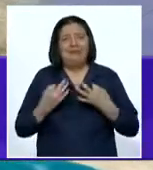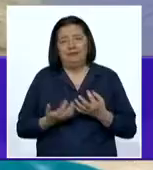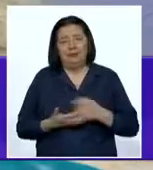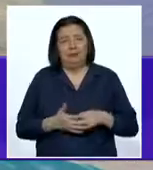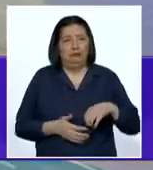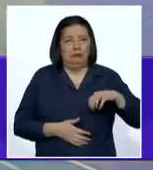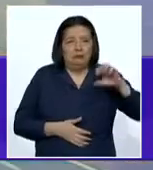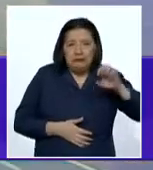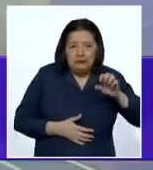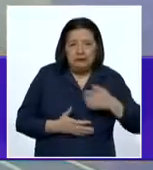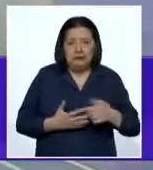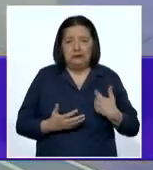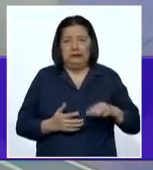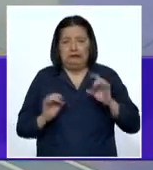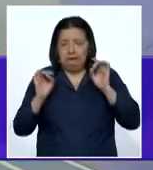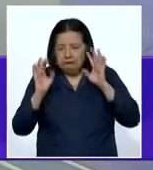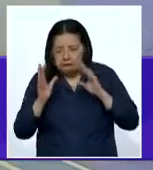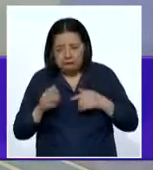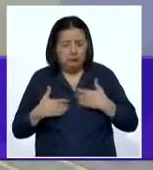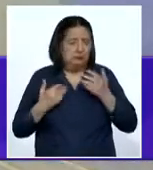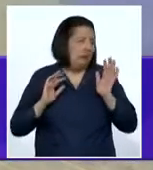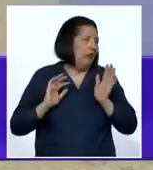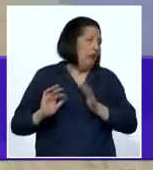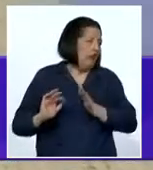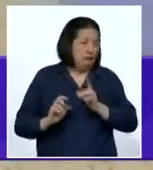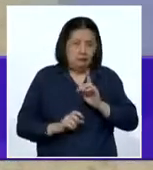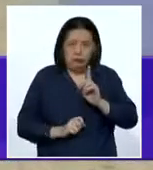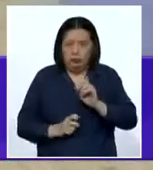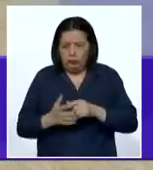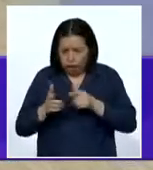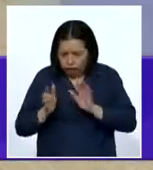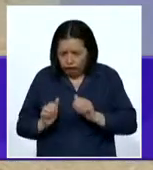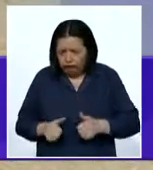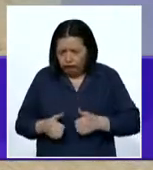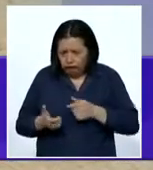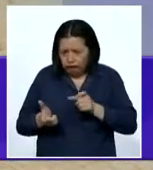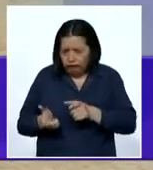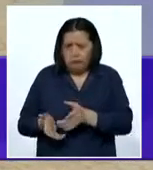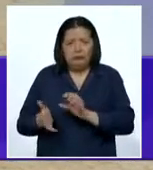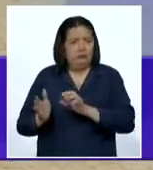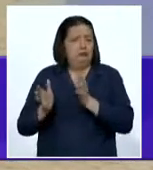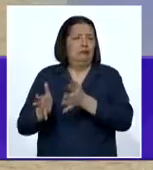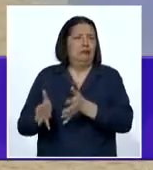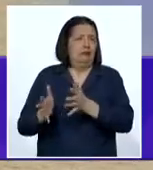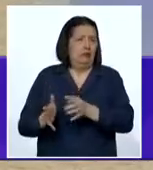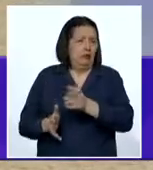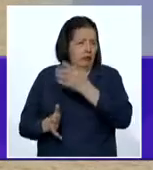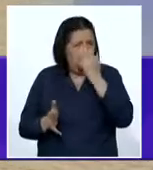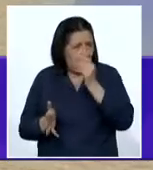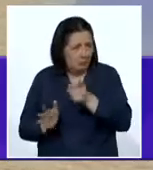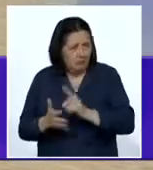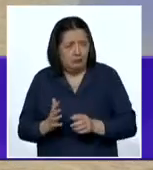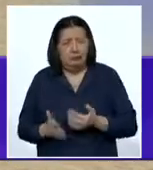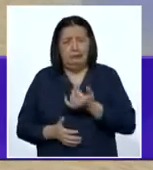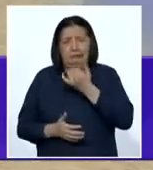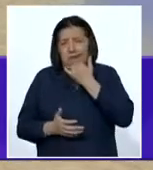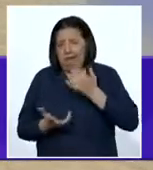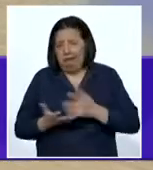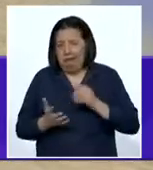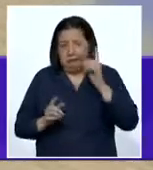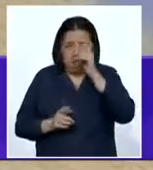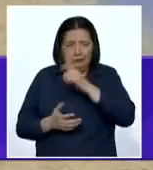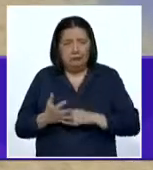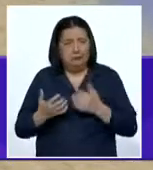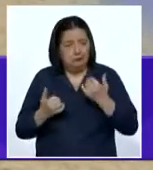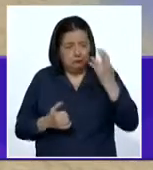una emergencia, en una situación dramática, no nos podemos olvidar de ellas. Son seres vivos que no merecen quedar al olvido en medio de una situación tan dramática.